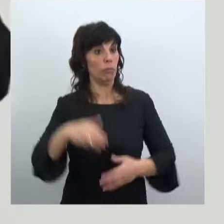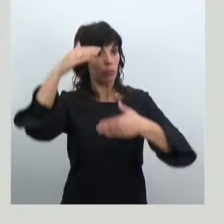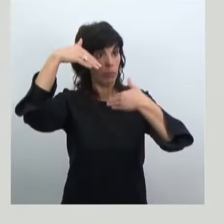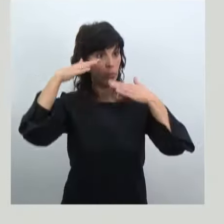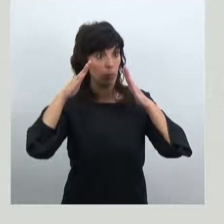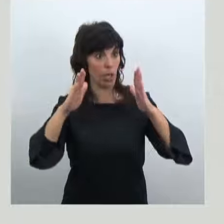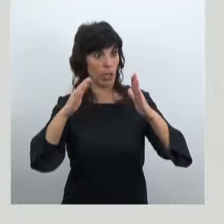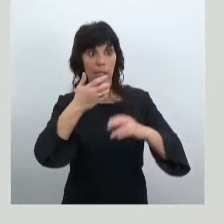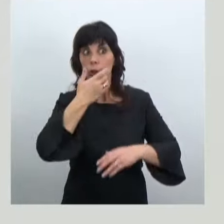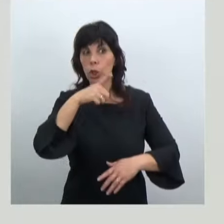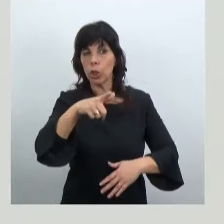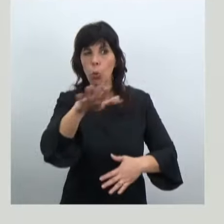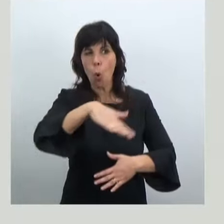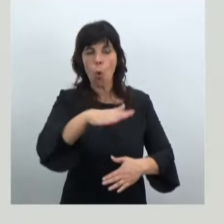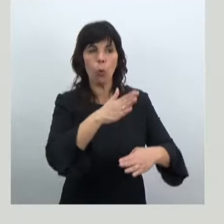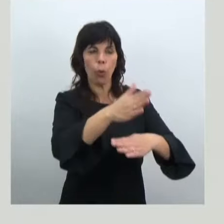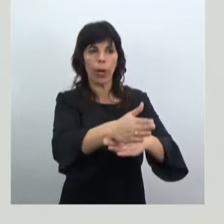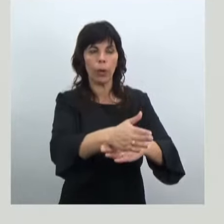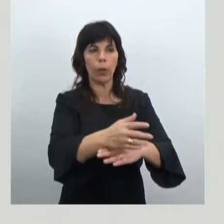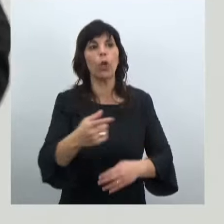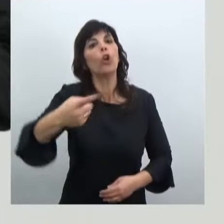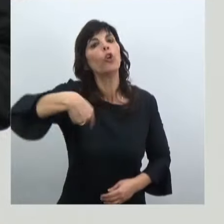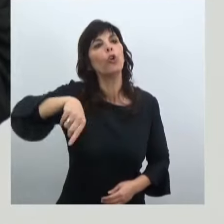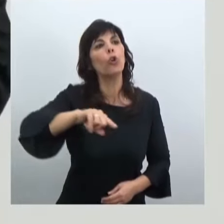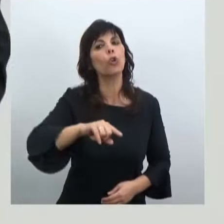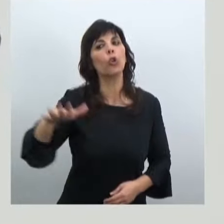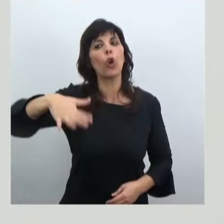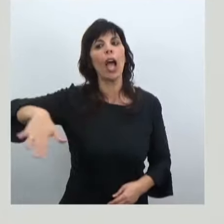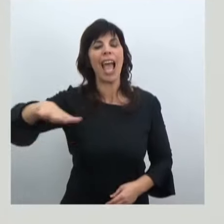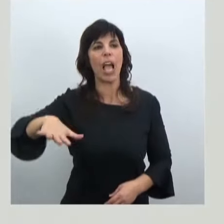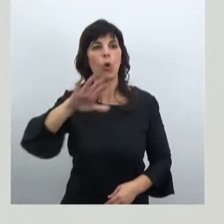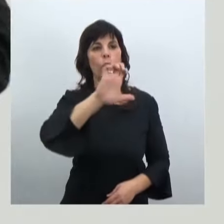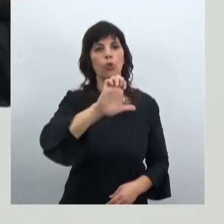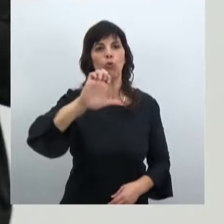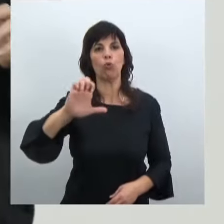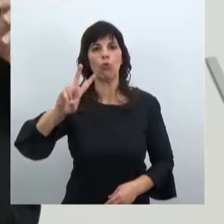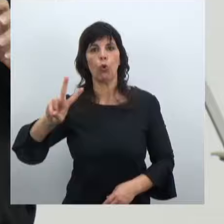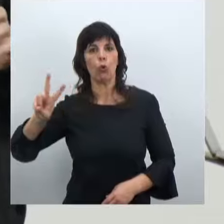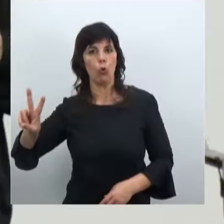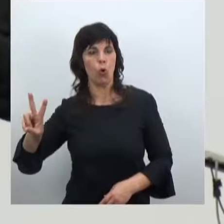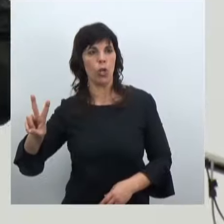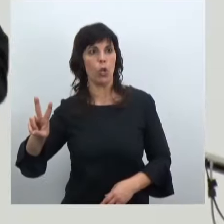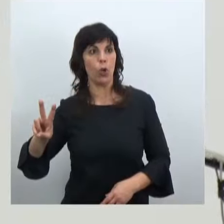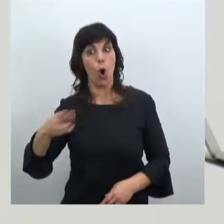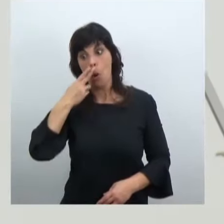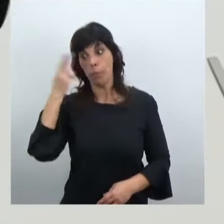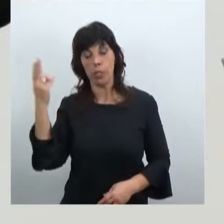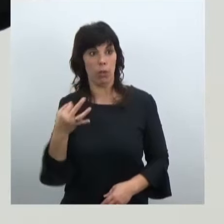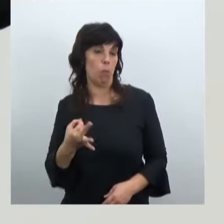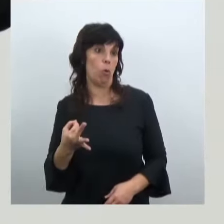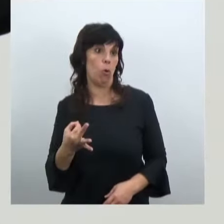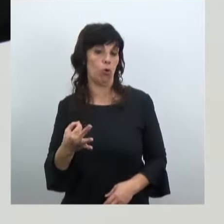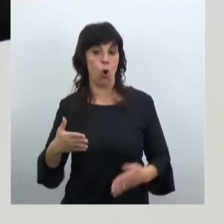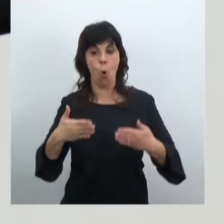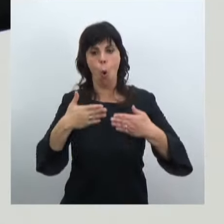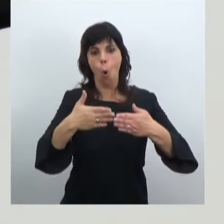cuando vayas a un sitio. Cuando estuvimos en San Diego, estuvimos visitando un portaavión. Un portaavión